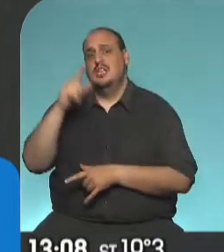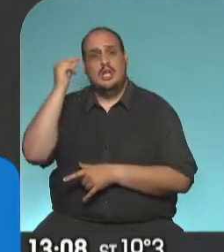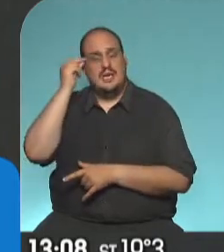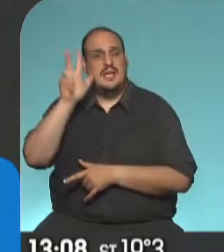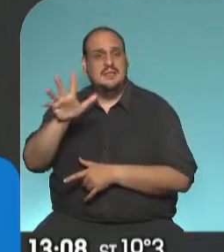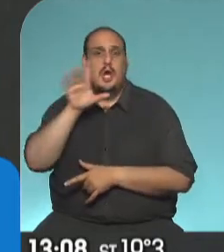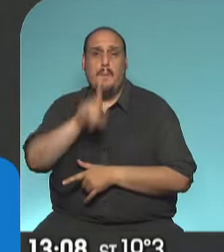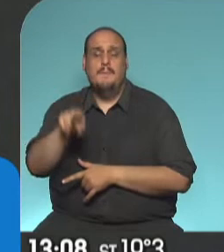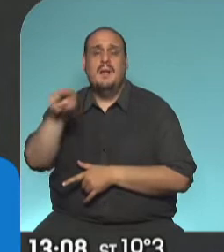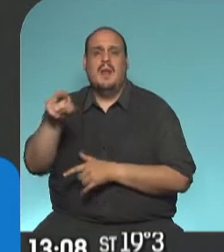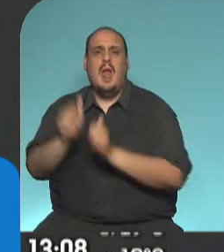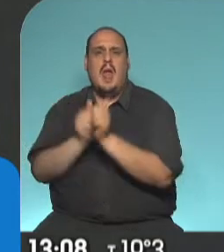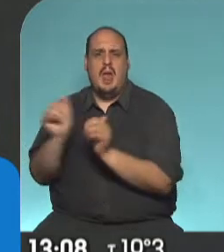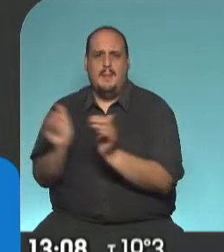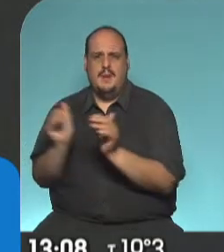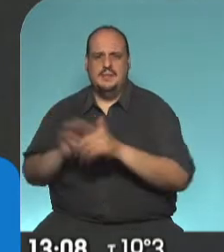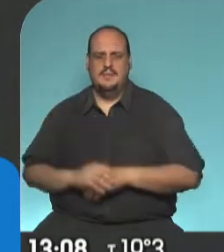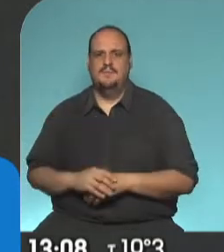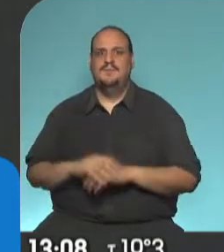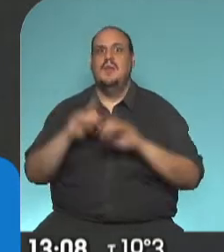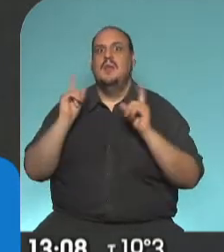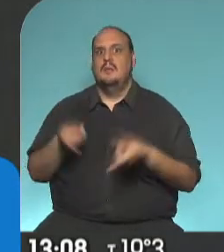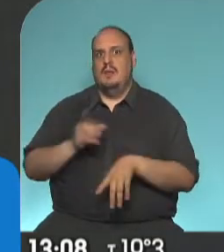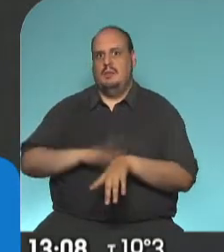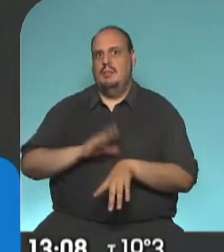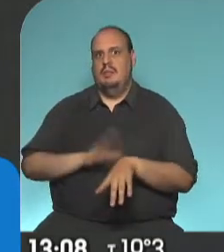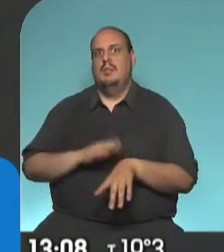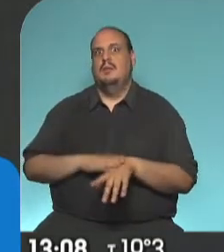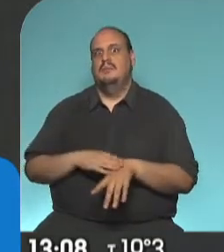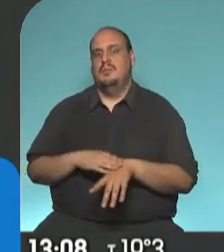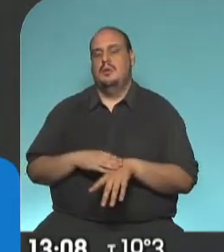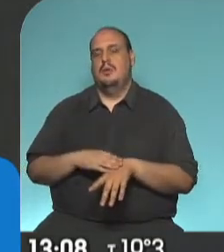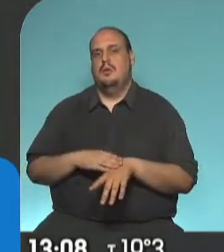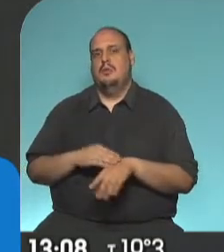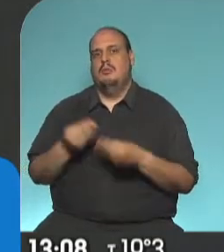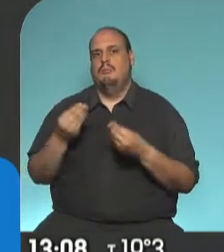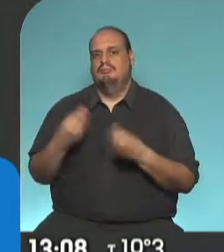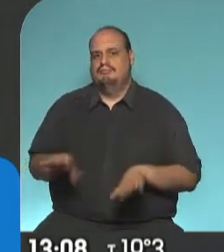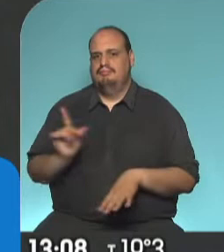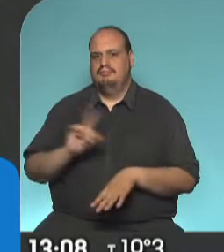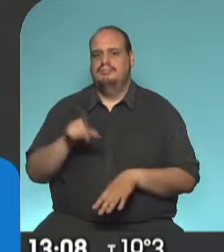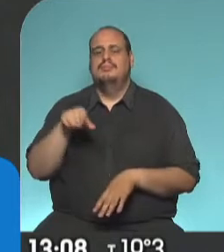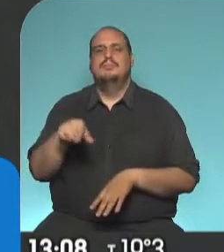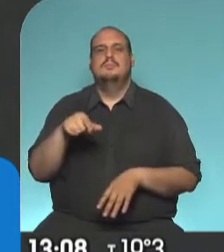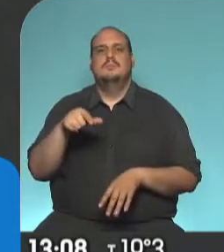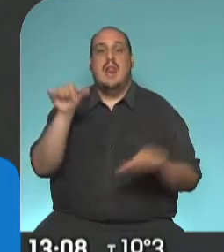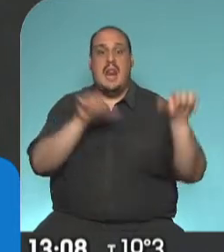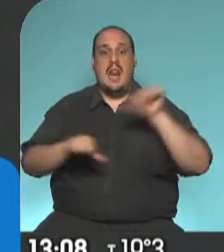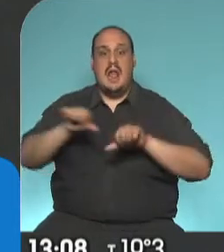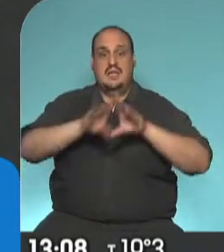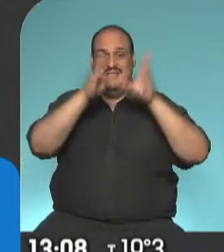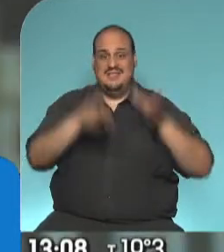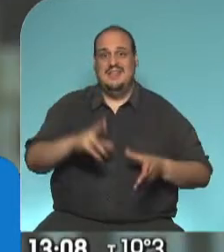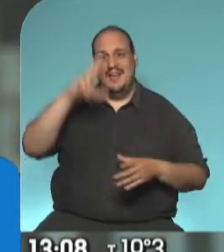en general. Quería comentarles también que la que no perdió tiempo fue el laboratorio de biotecnología